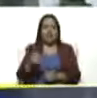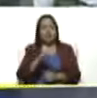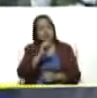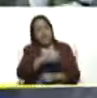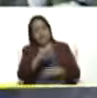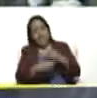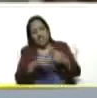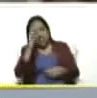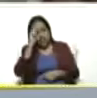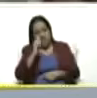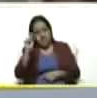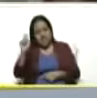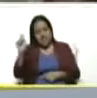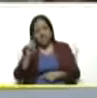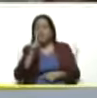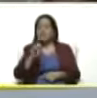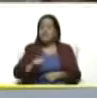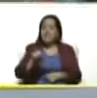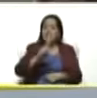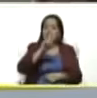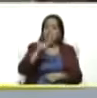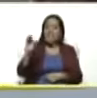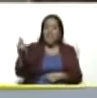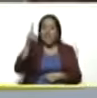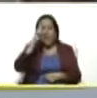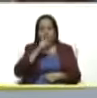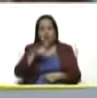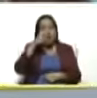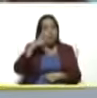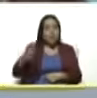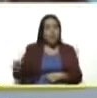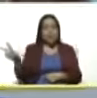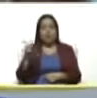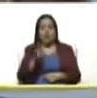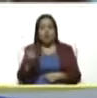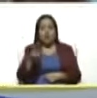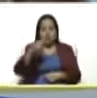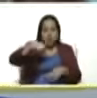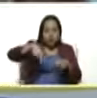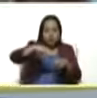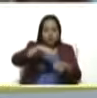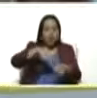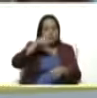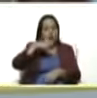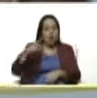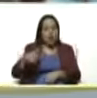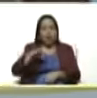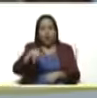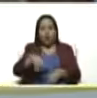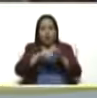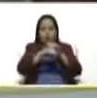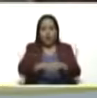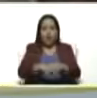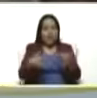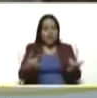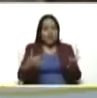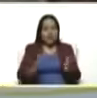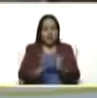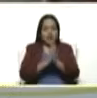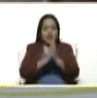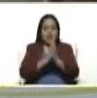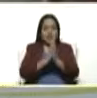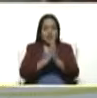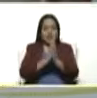años. Así que para el pueblo de Venezuela y los pueblos circunvecinos, José Gregorio es santo.